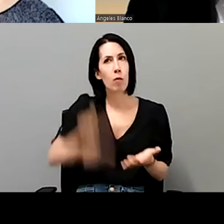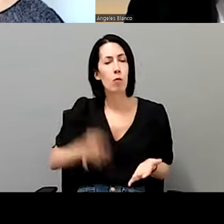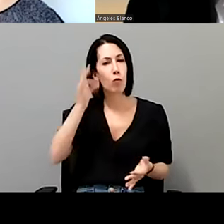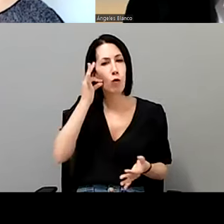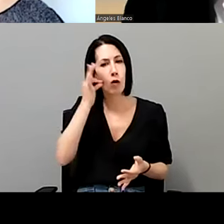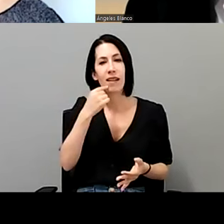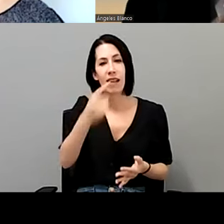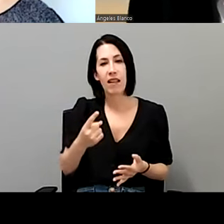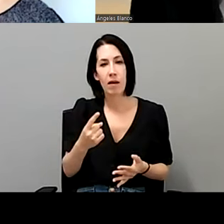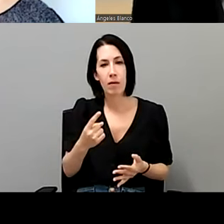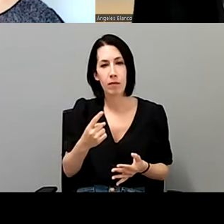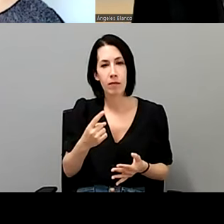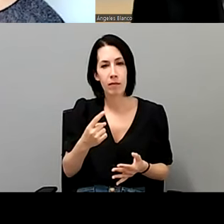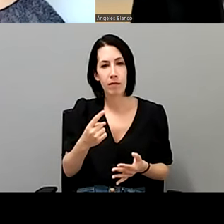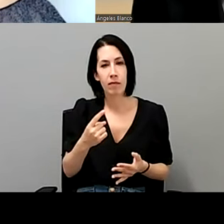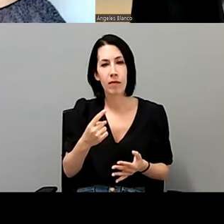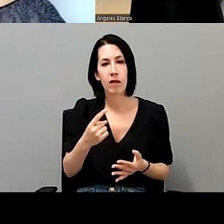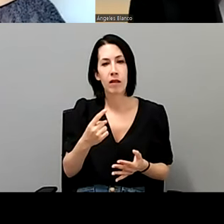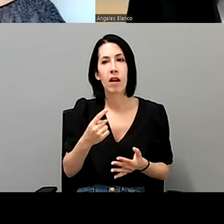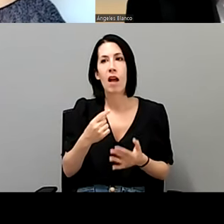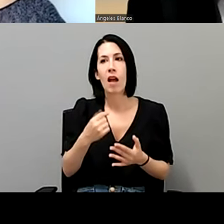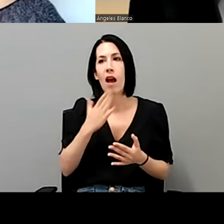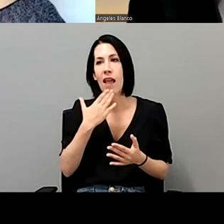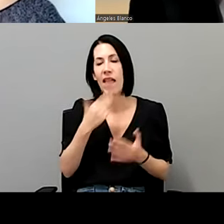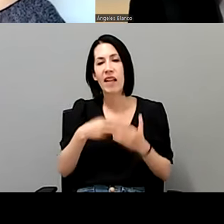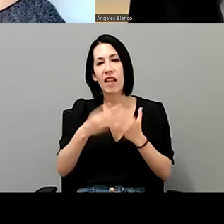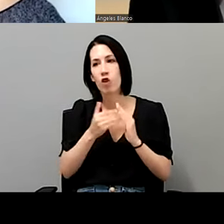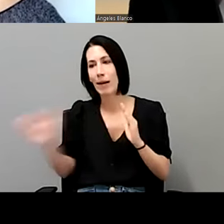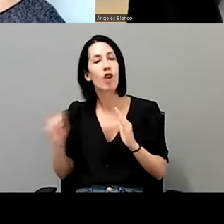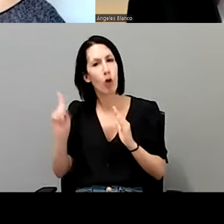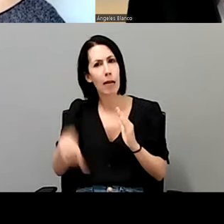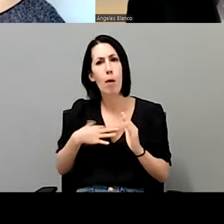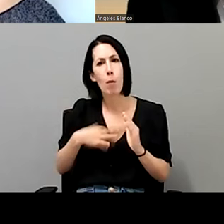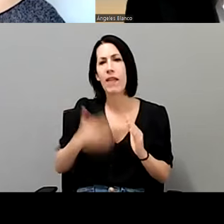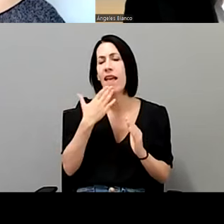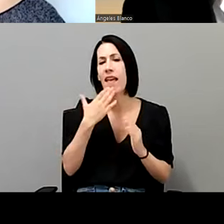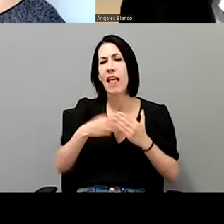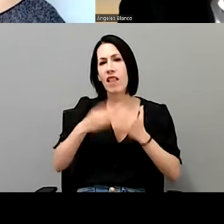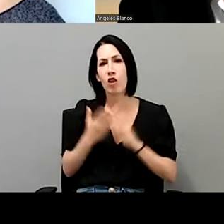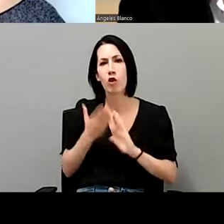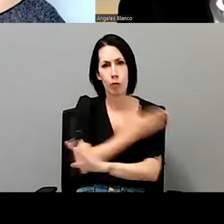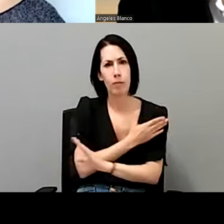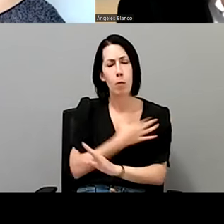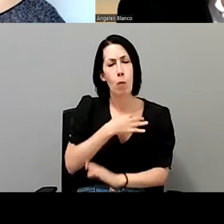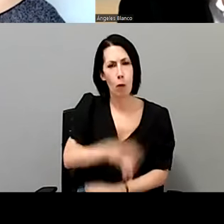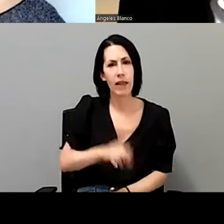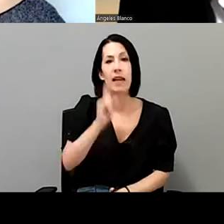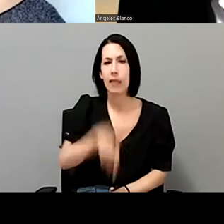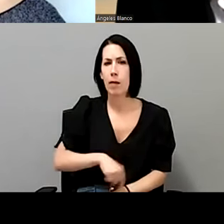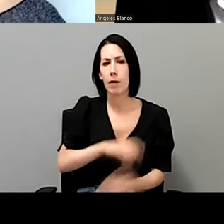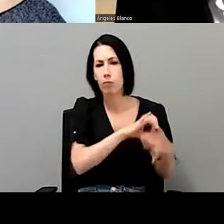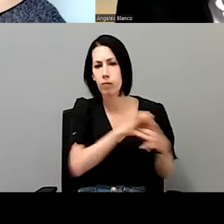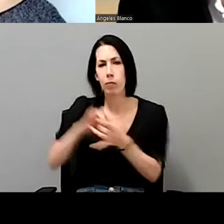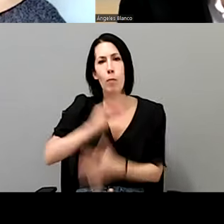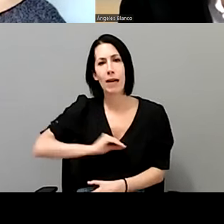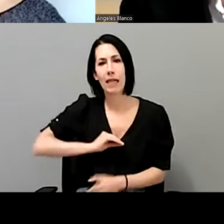de 18, que no, que se puede hacer en menores, eso ya lo hemos aclarado, y sobre todo se potencia mucho con el anteproyecto, porque se impulsa hasta, y es